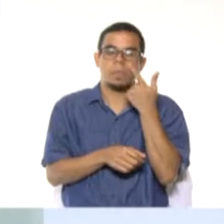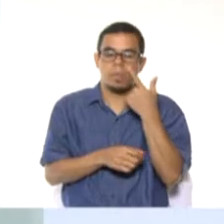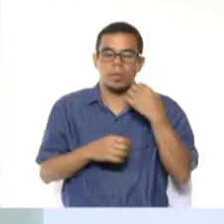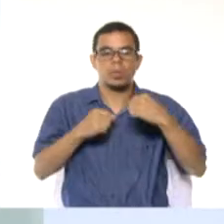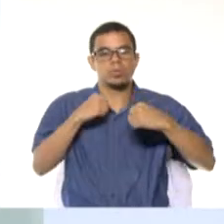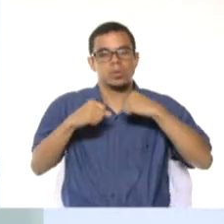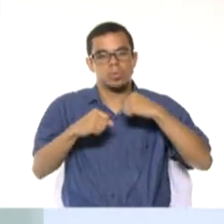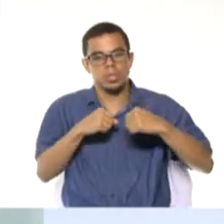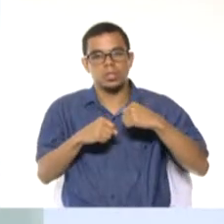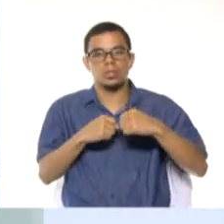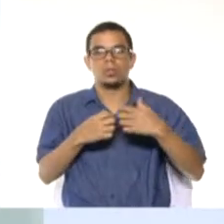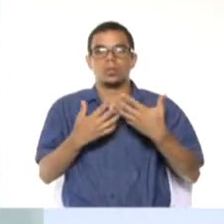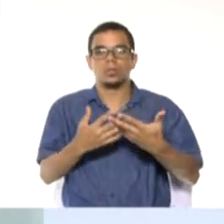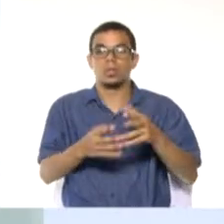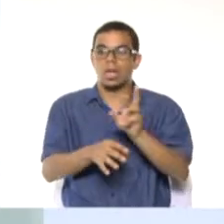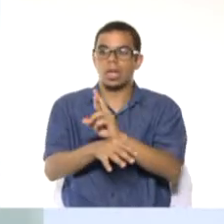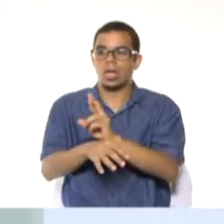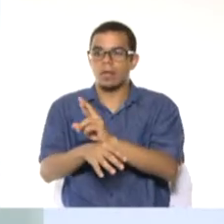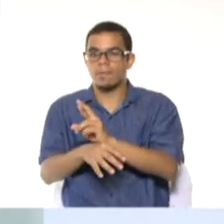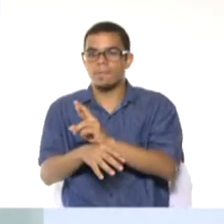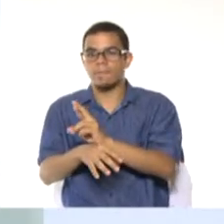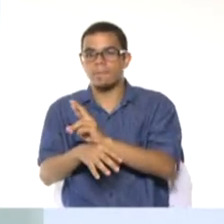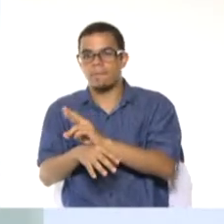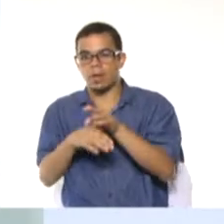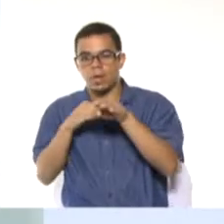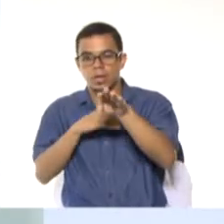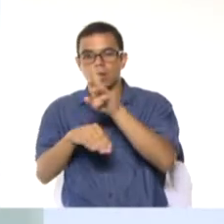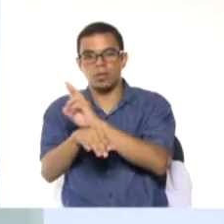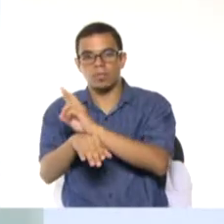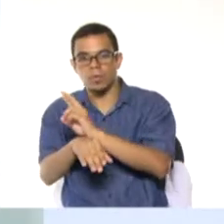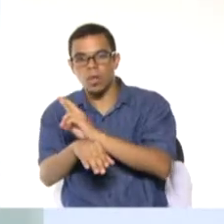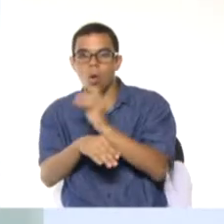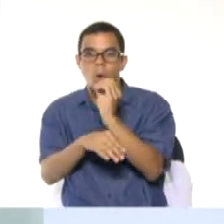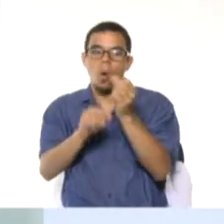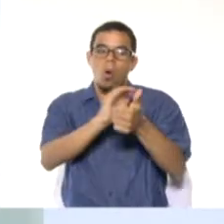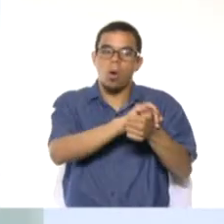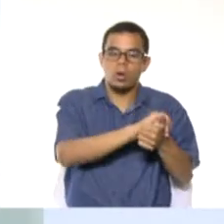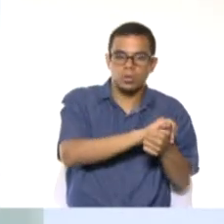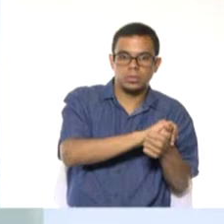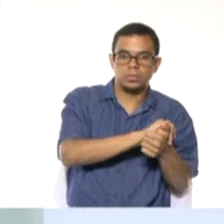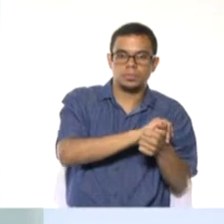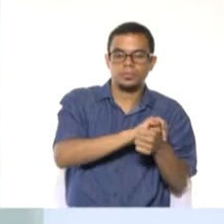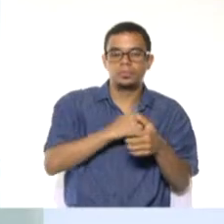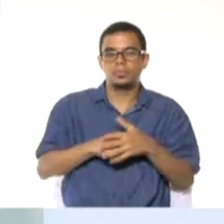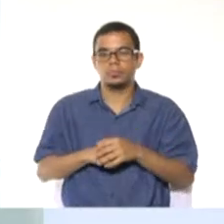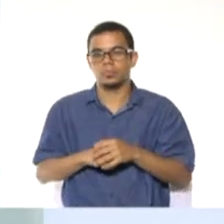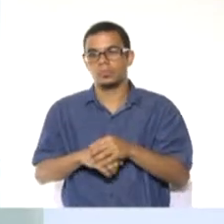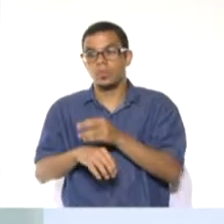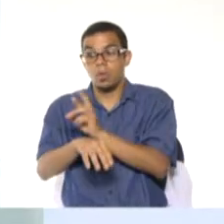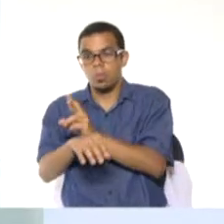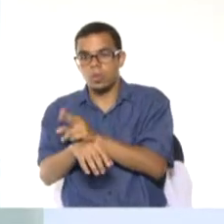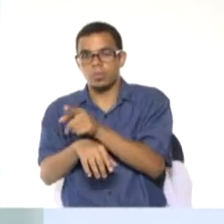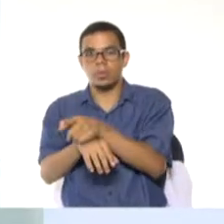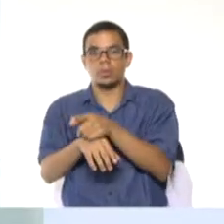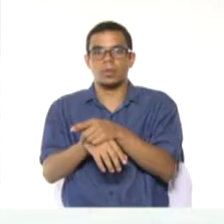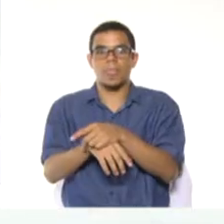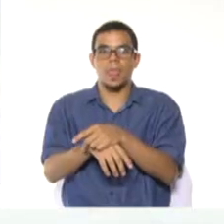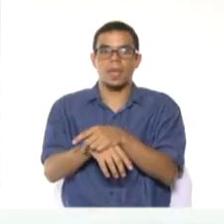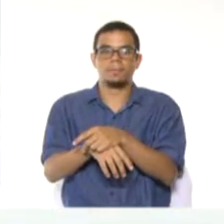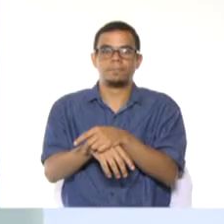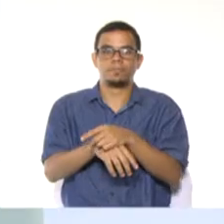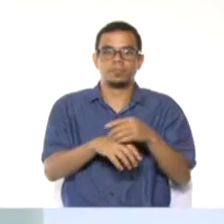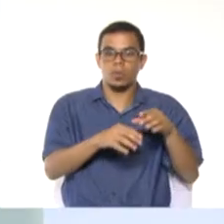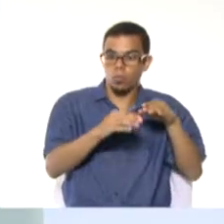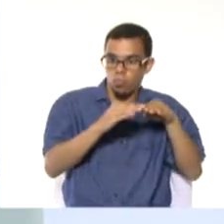movimiento rectilíneo acelerado y retardado. Cuando hablo de acelerar, no es que el móvil